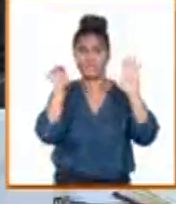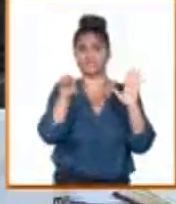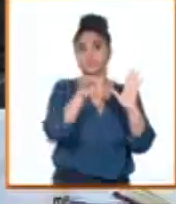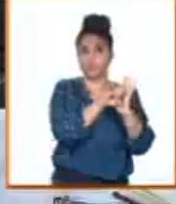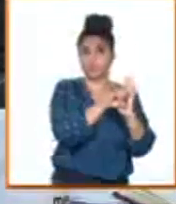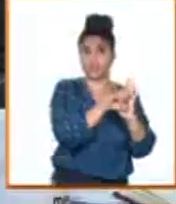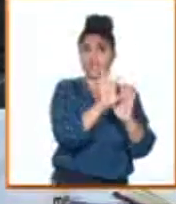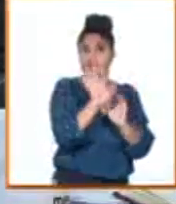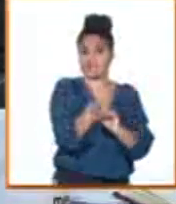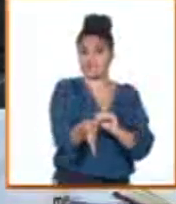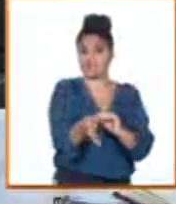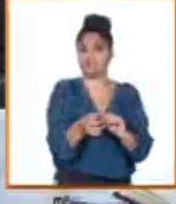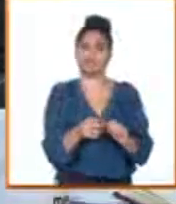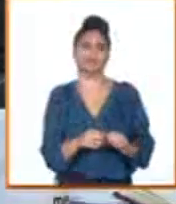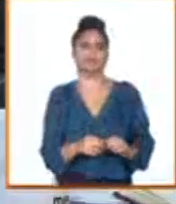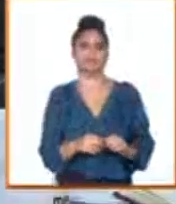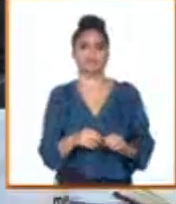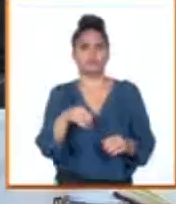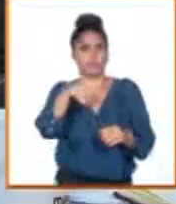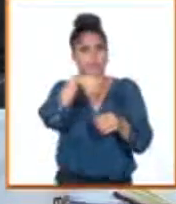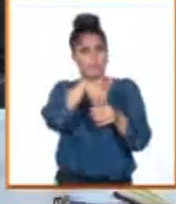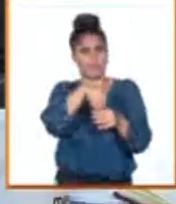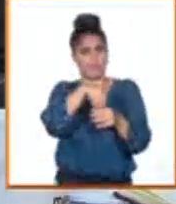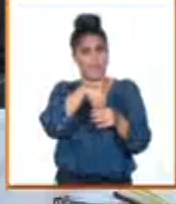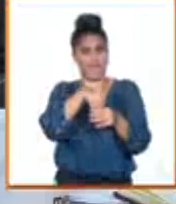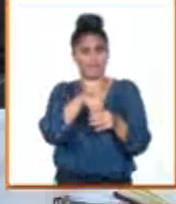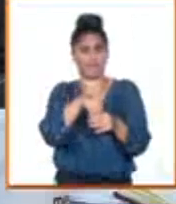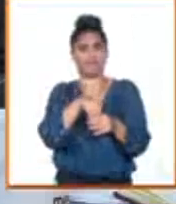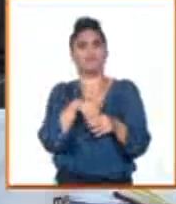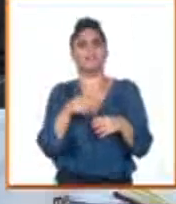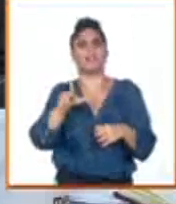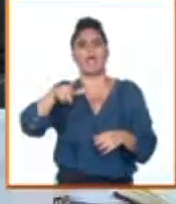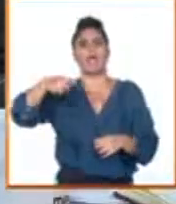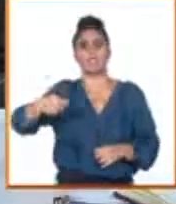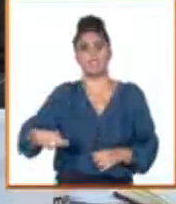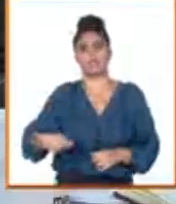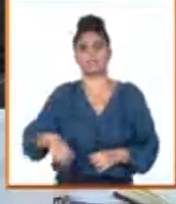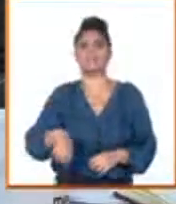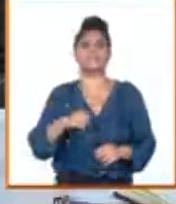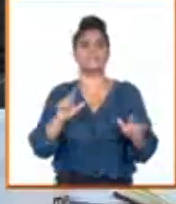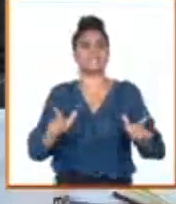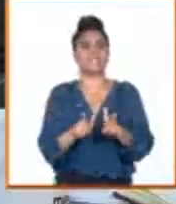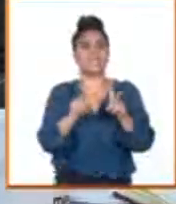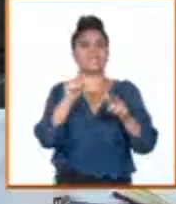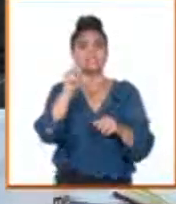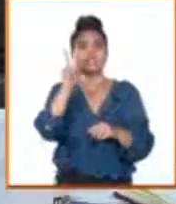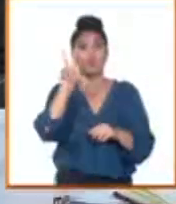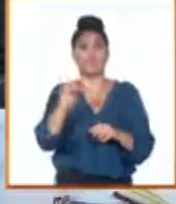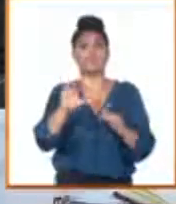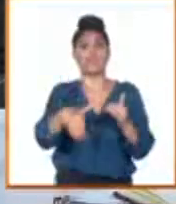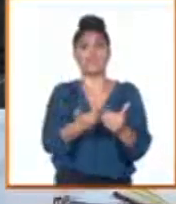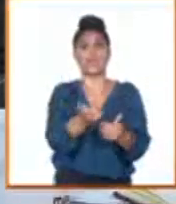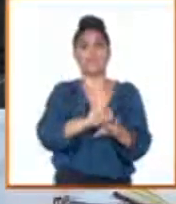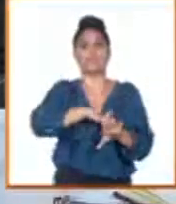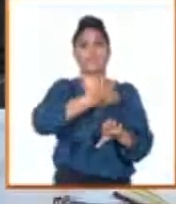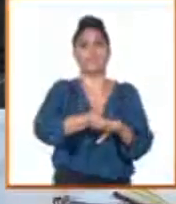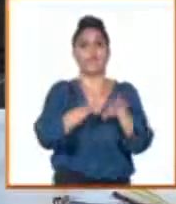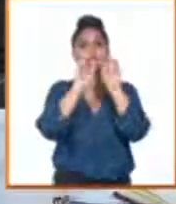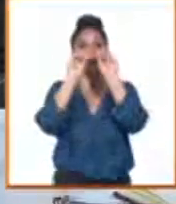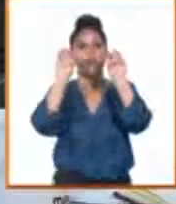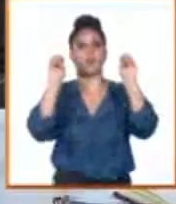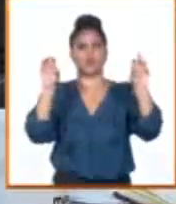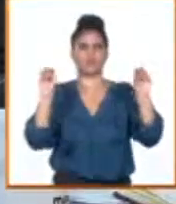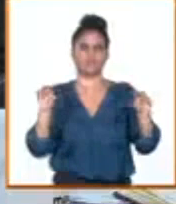ya empezará a decursar el tiempo para la vigencia de la ley, que será los 120 días posteriores a su publicación en Gaceta. De